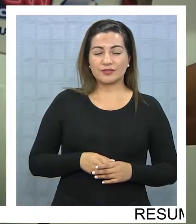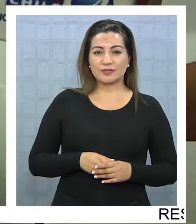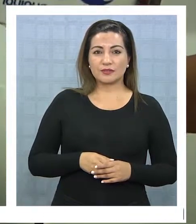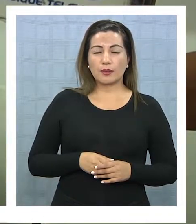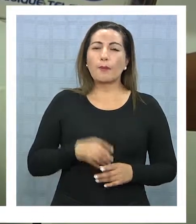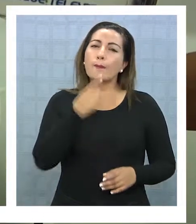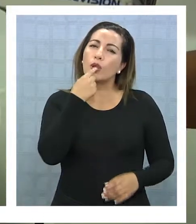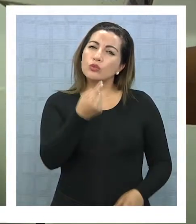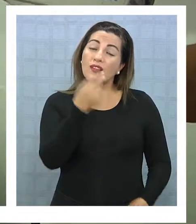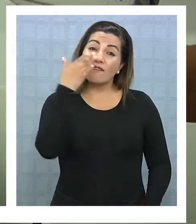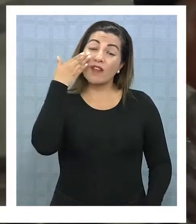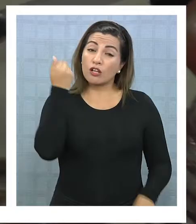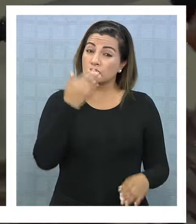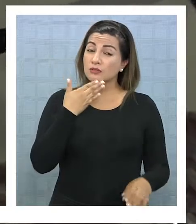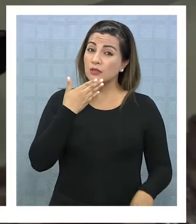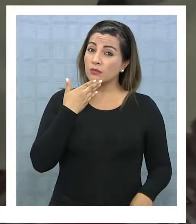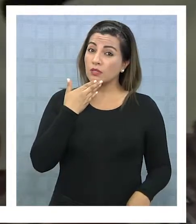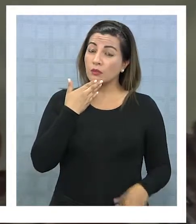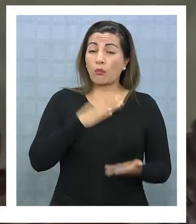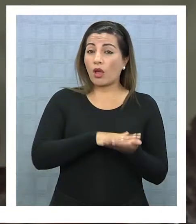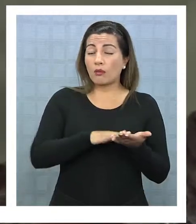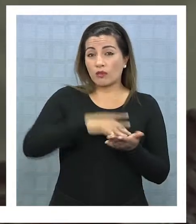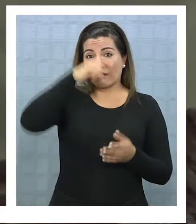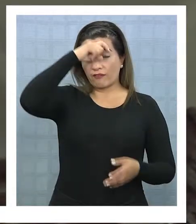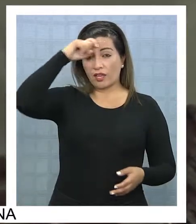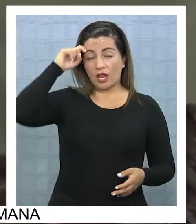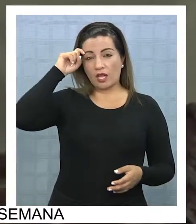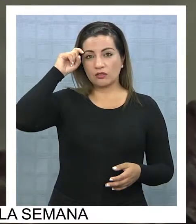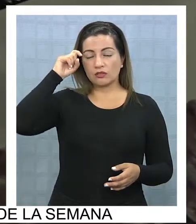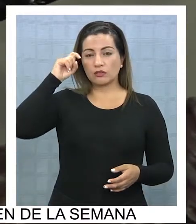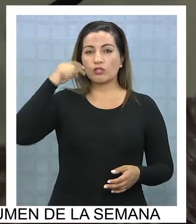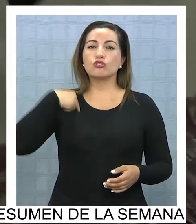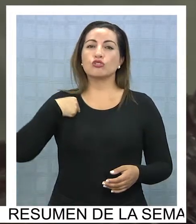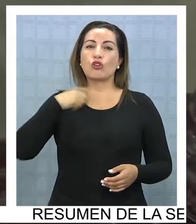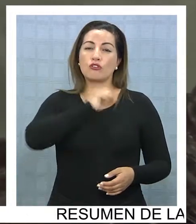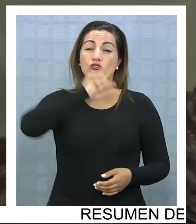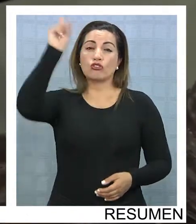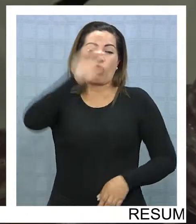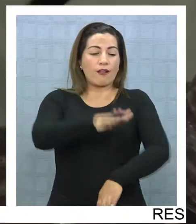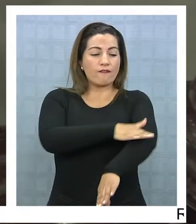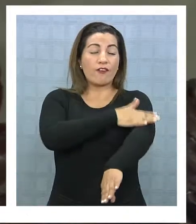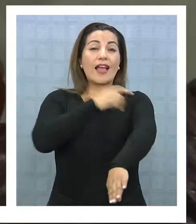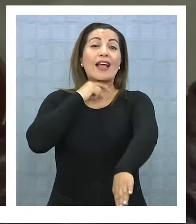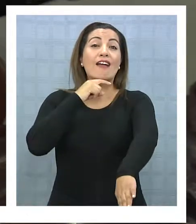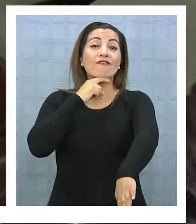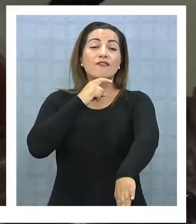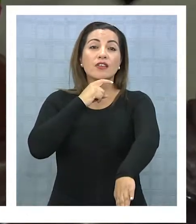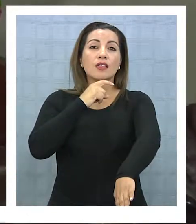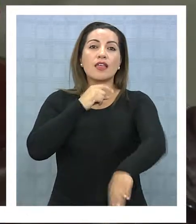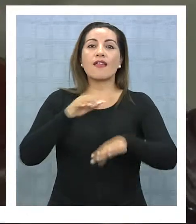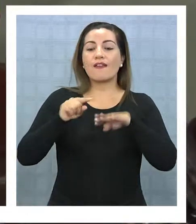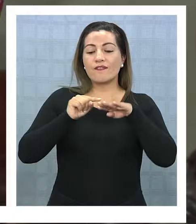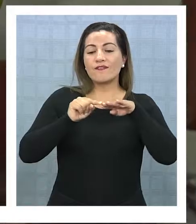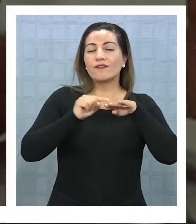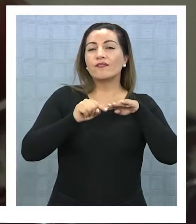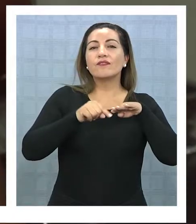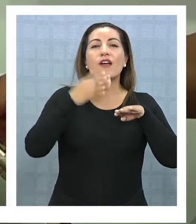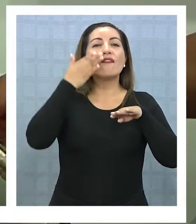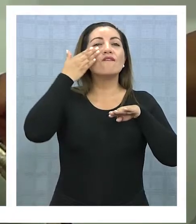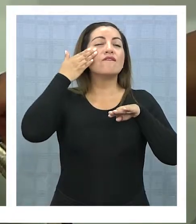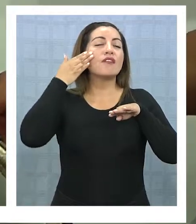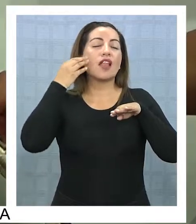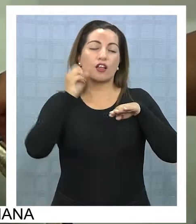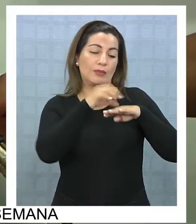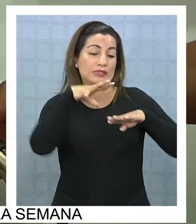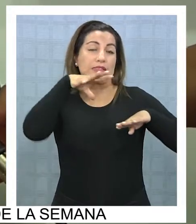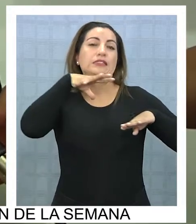¿Los blancos también se utilizan, por ejemplo, para verano? Por ejemplo, con el bronceado, ¿cómo queda el blanco? Queda más intenso, más llamativo, se